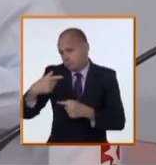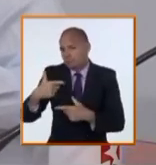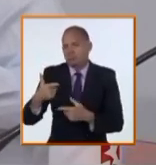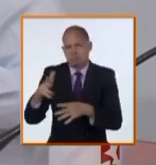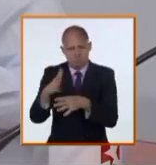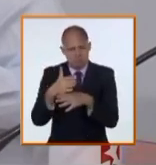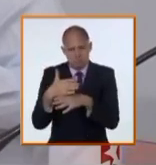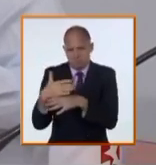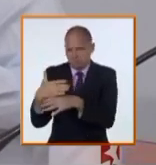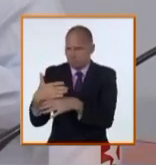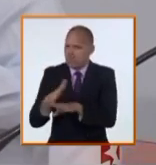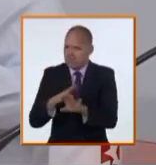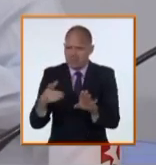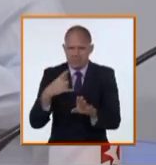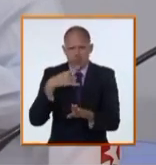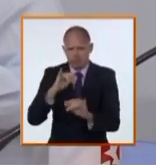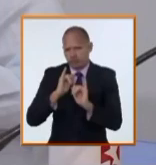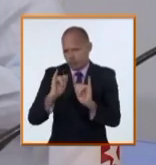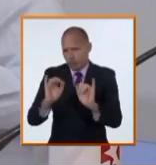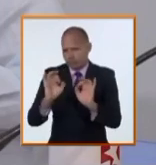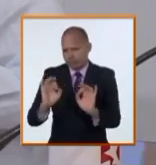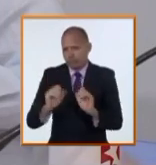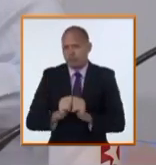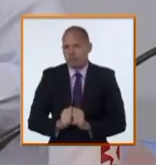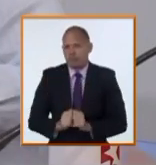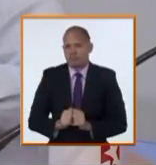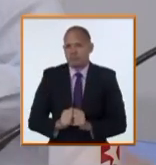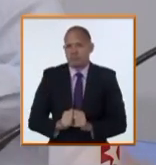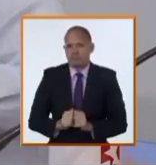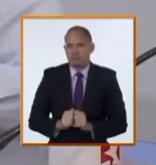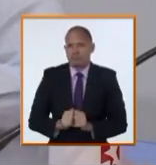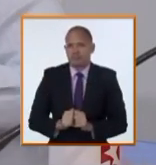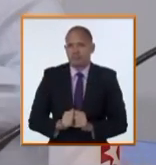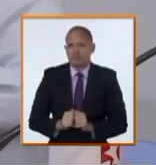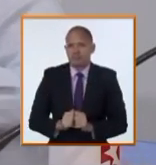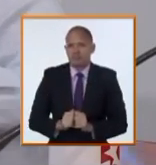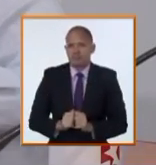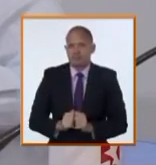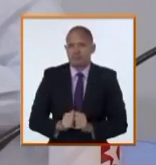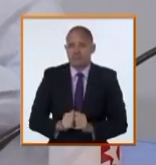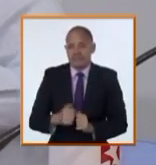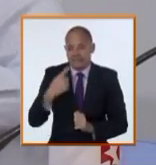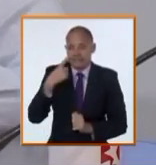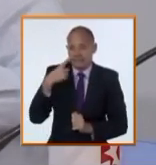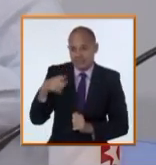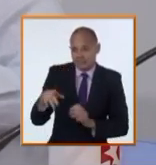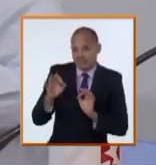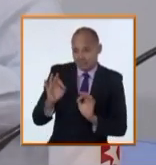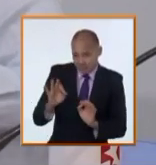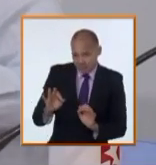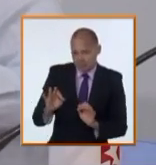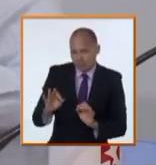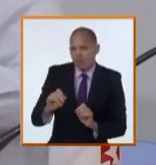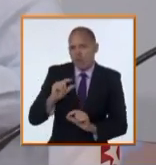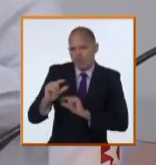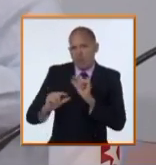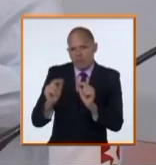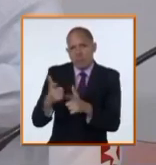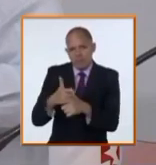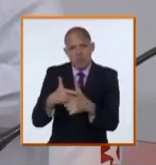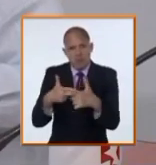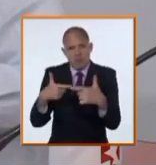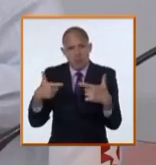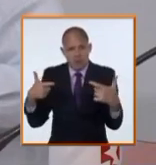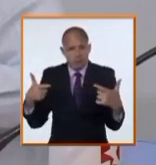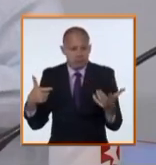enunciado acá que posibilitan estas transacciones y esto también dio un crecimiento importante en el empleo de estos medios de